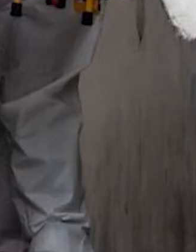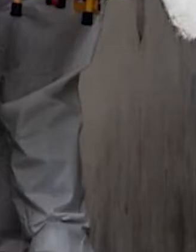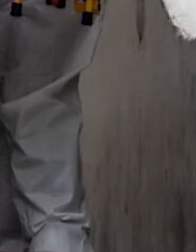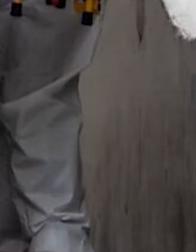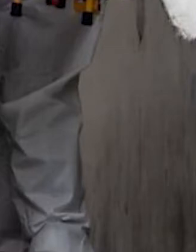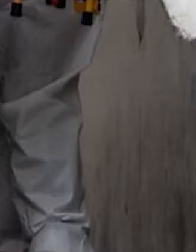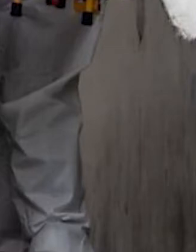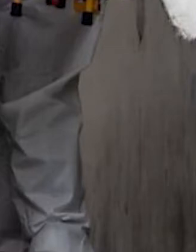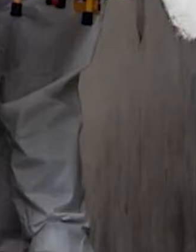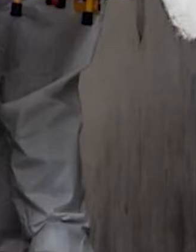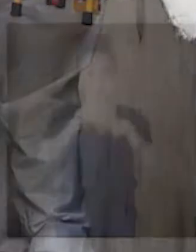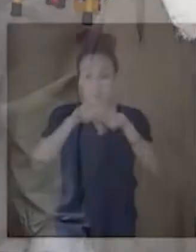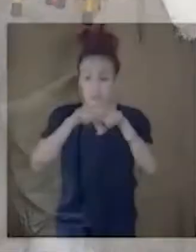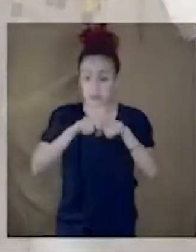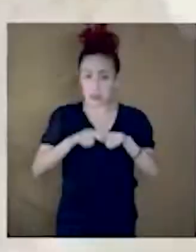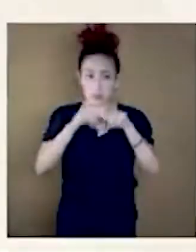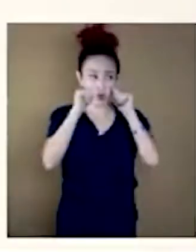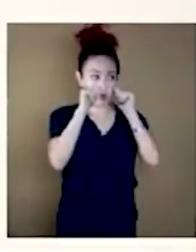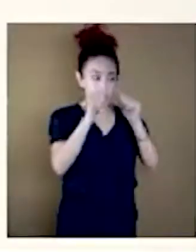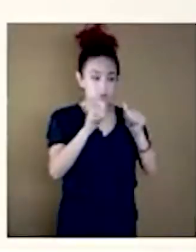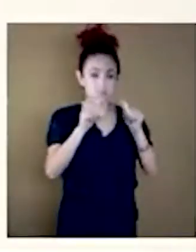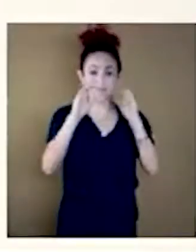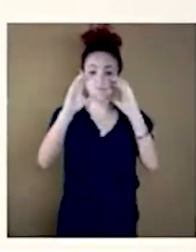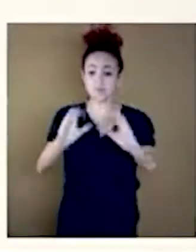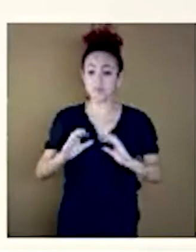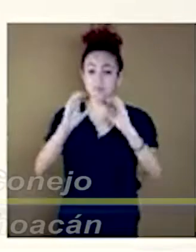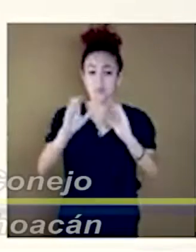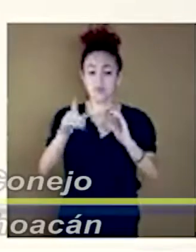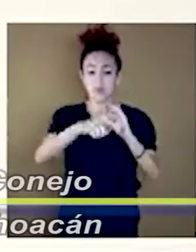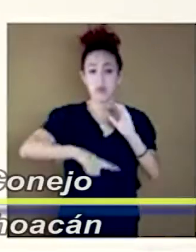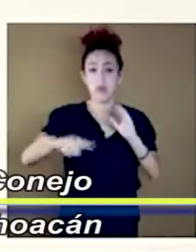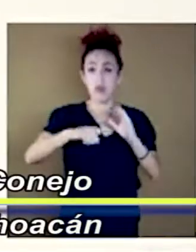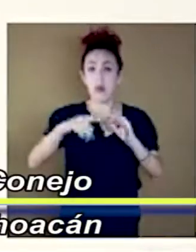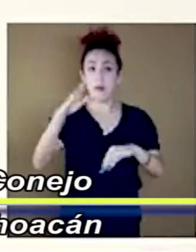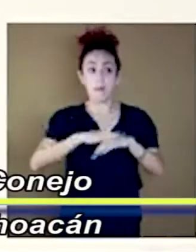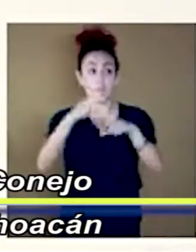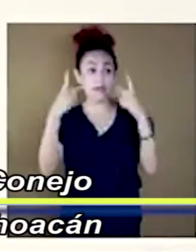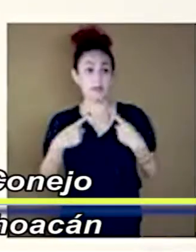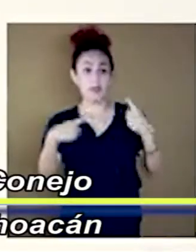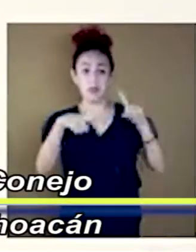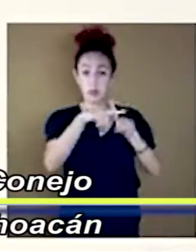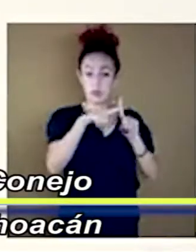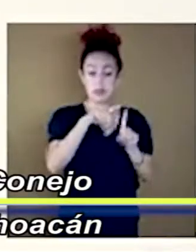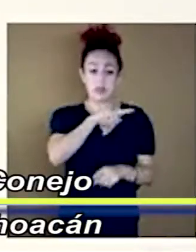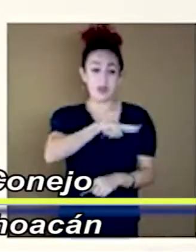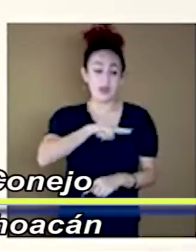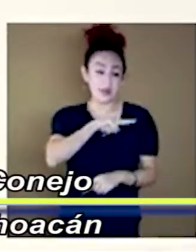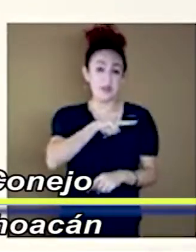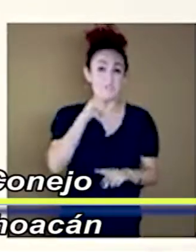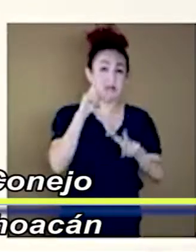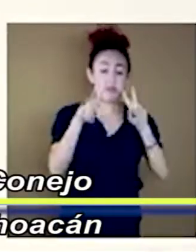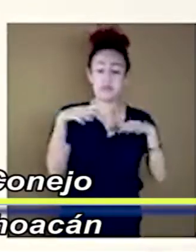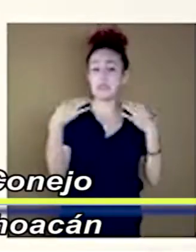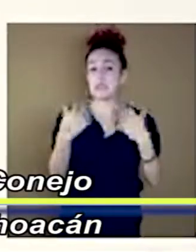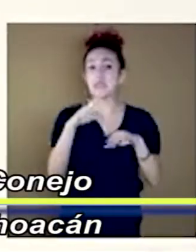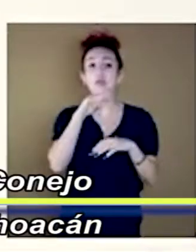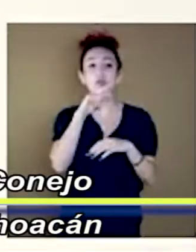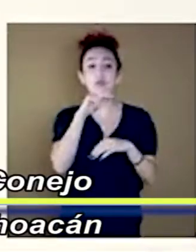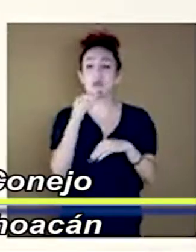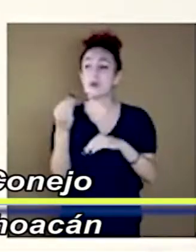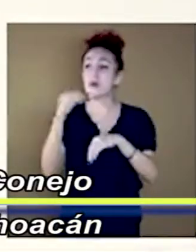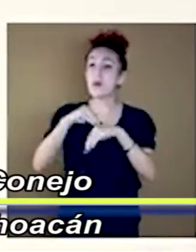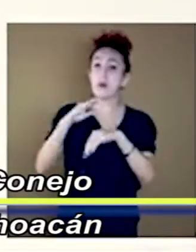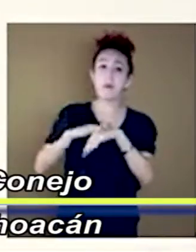están en riesgo de contagiarse. Porque el incremento de casos es alarmante. Empezamos a registrar un